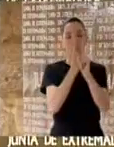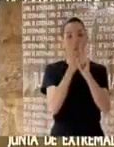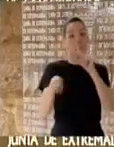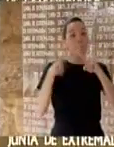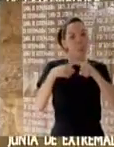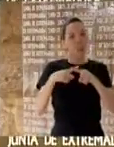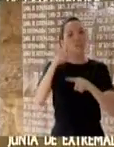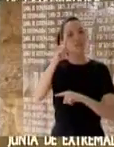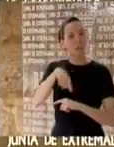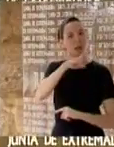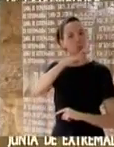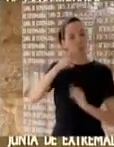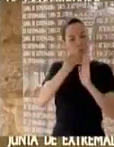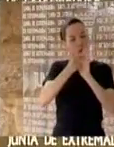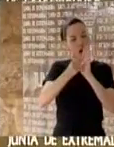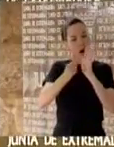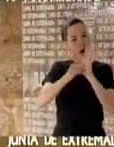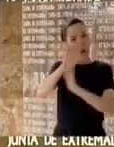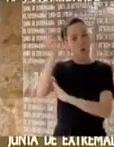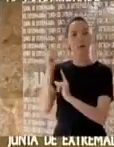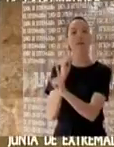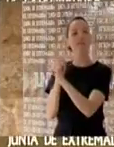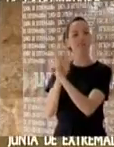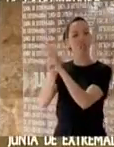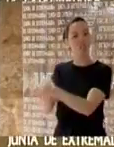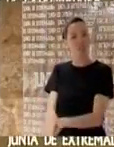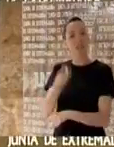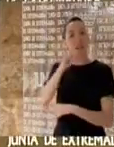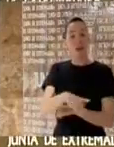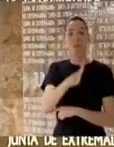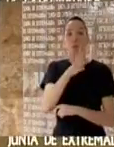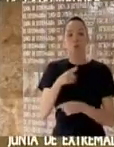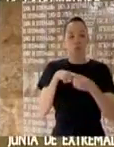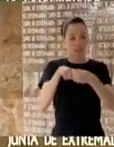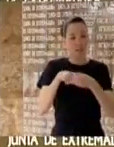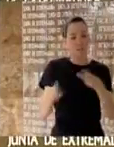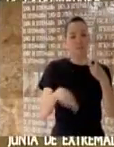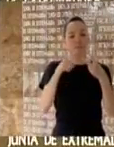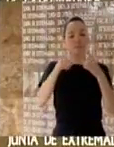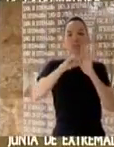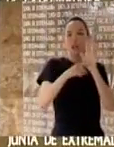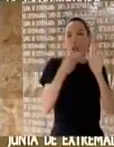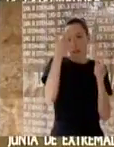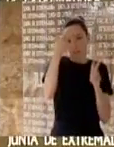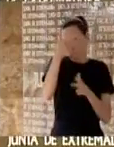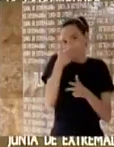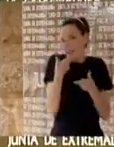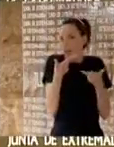europeos, que tienen que ver con la solidaridad, que tienen que ver con el respeto a la ley, que tienen que ver con